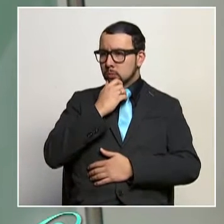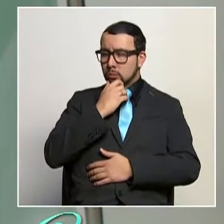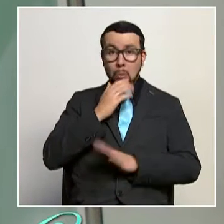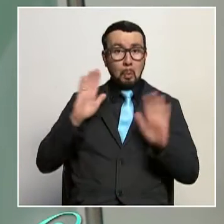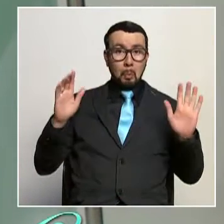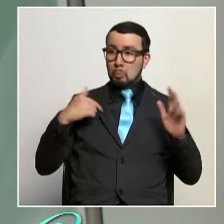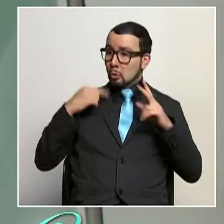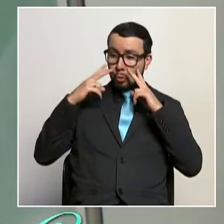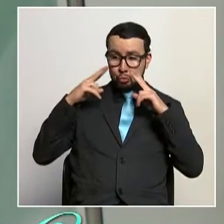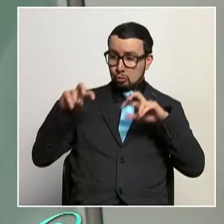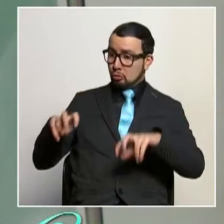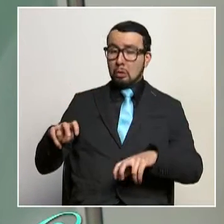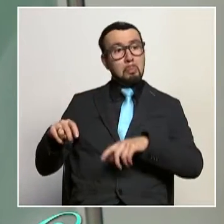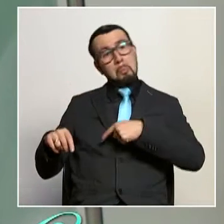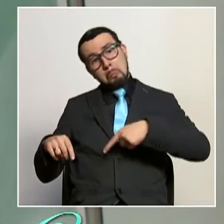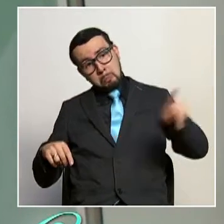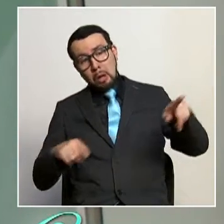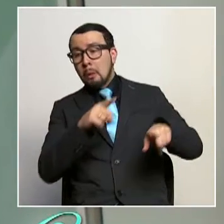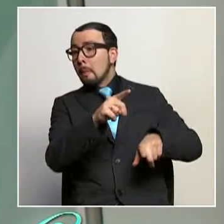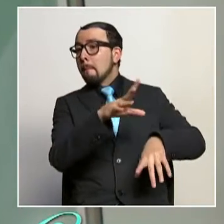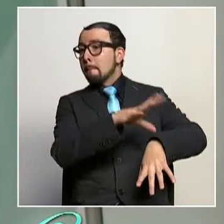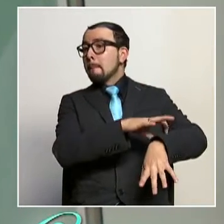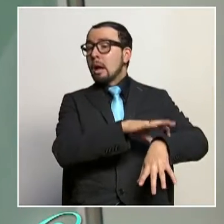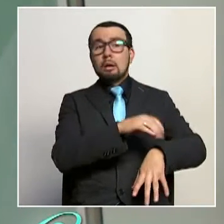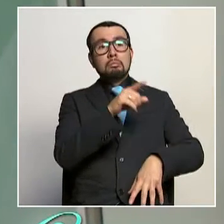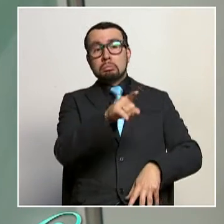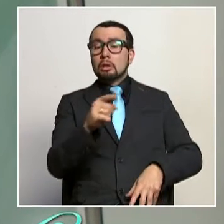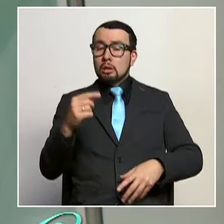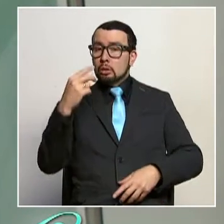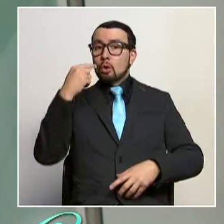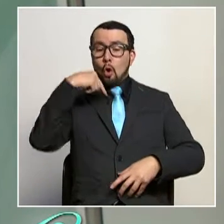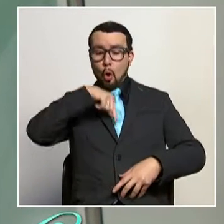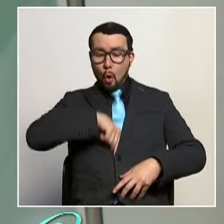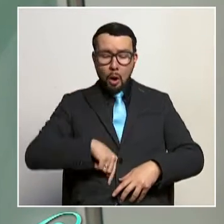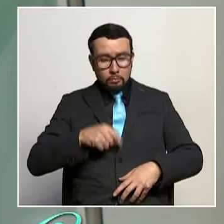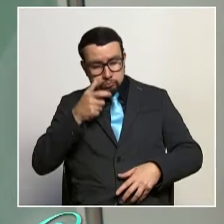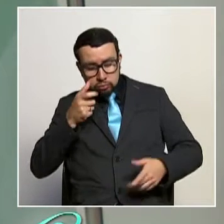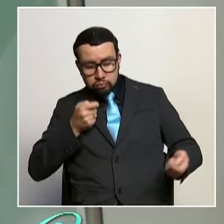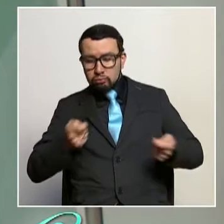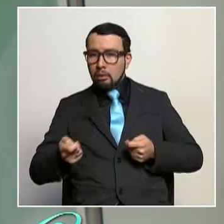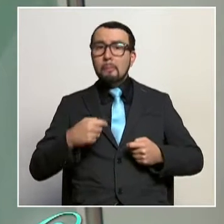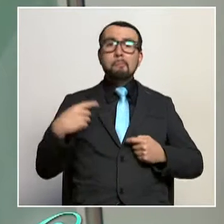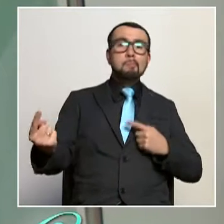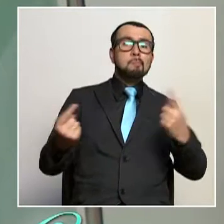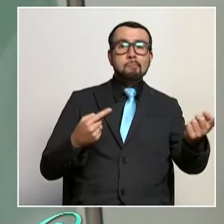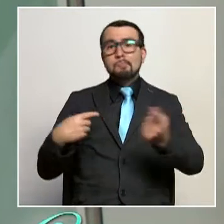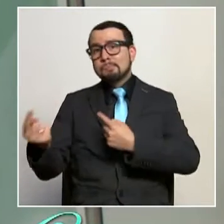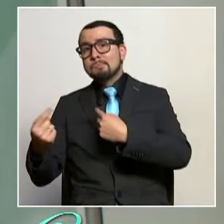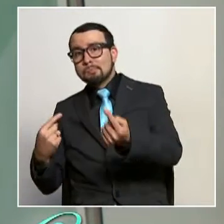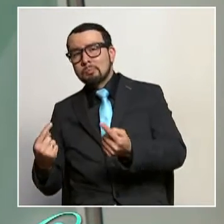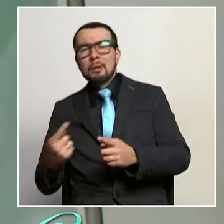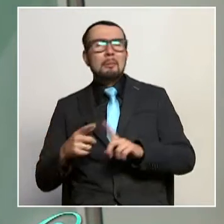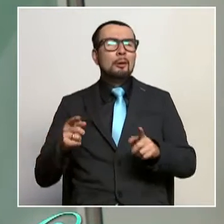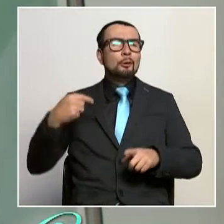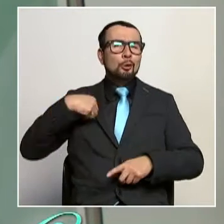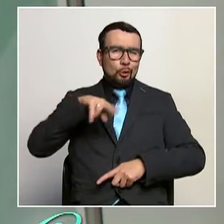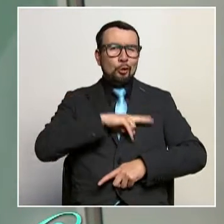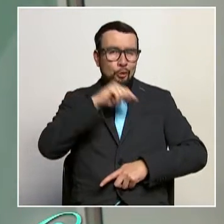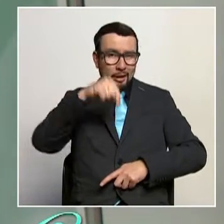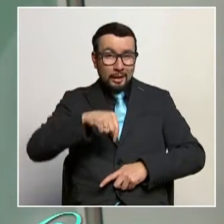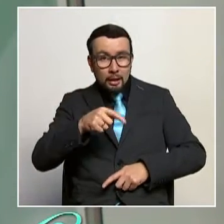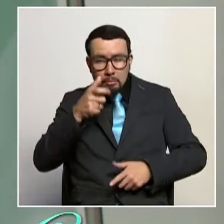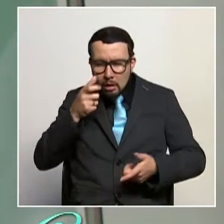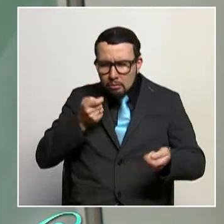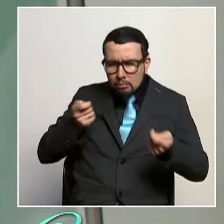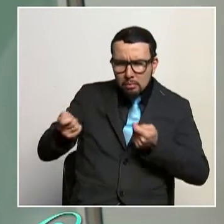yo no veo eso. Vaya donde otro médico, vaya donde el gastroenterólogo, y así se la pasan. Precisamente nosotros acá, y los que hacemos este tipo de